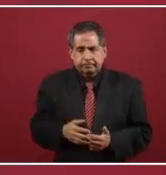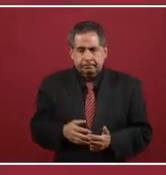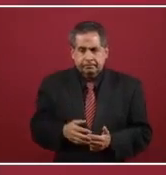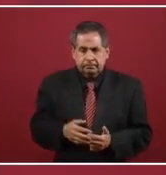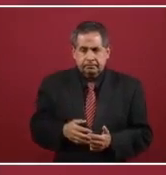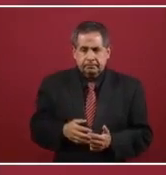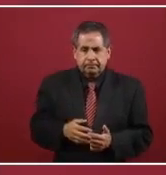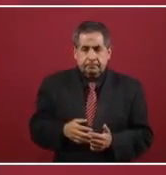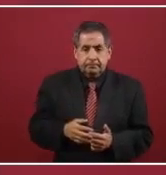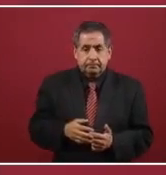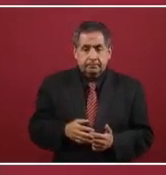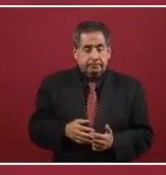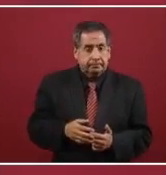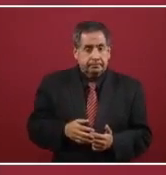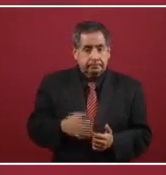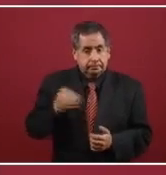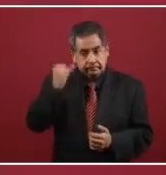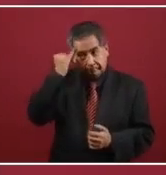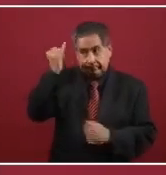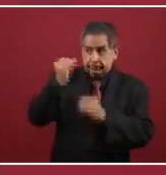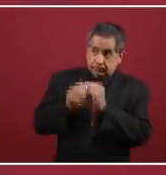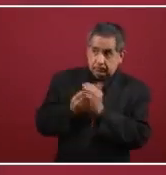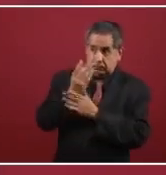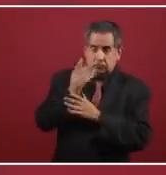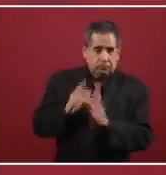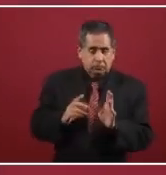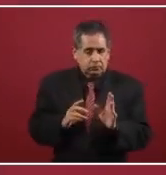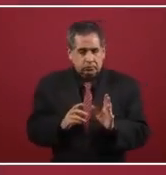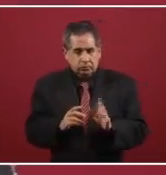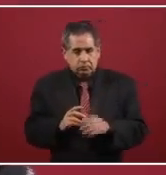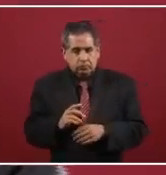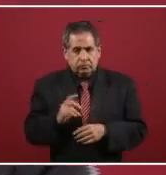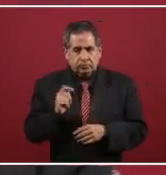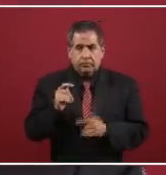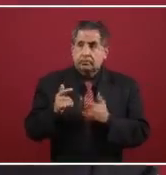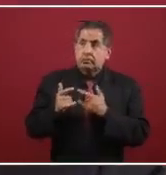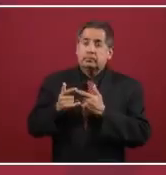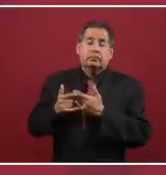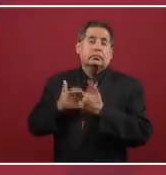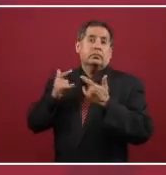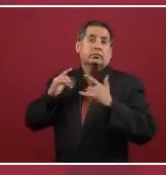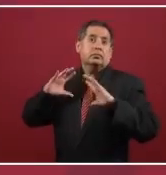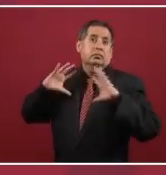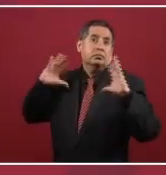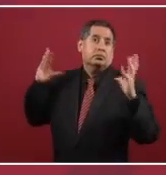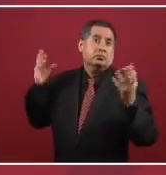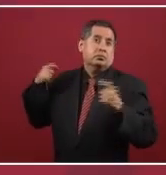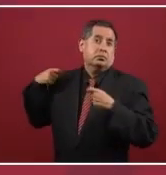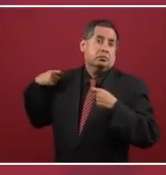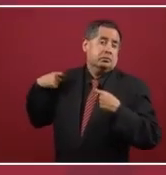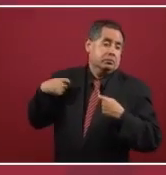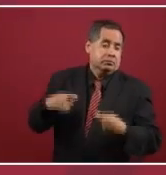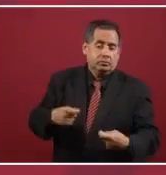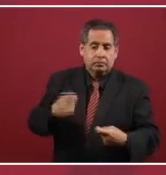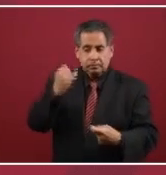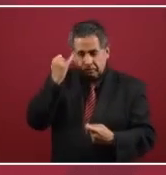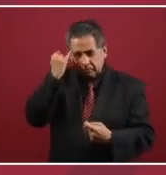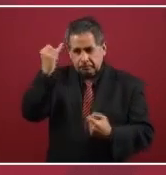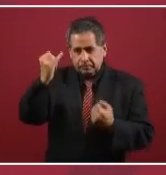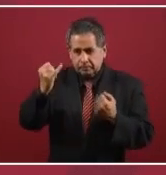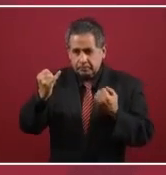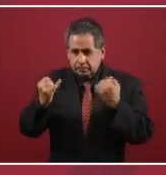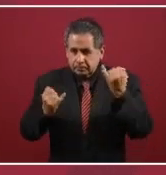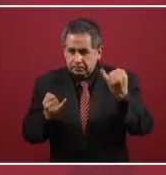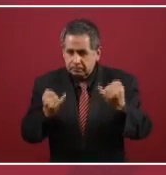del todo nuevas en la historia de la humanidad, siempre se tratan estos